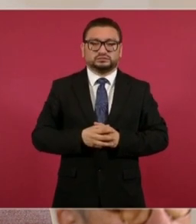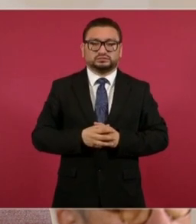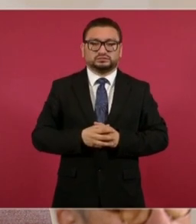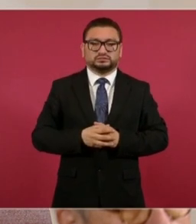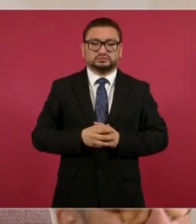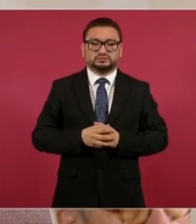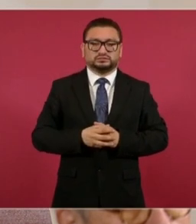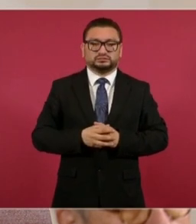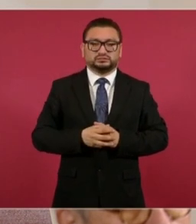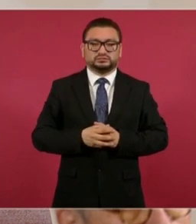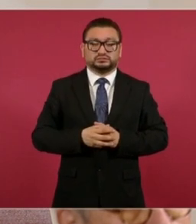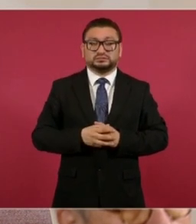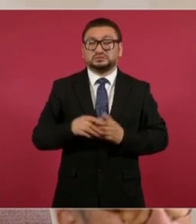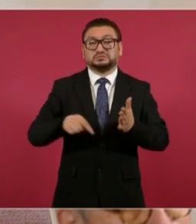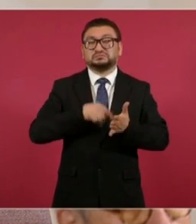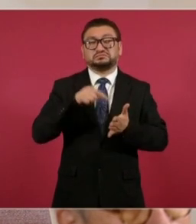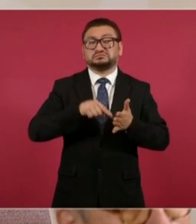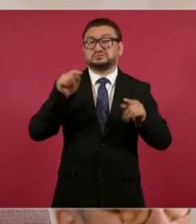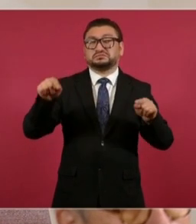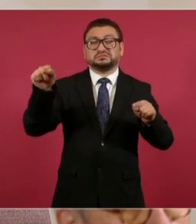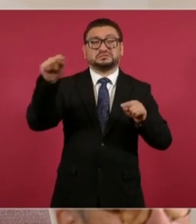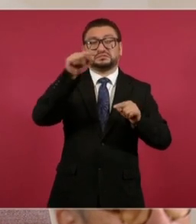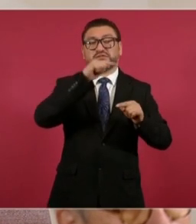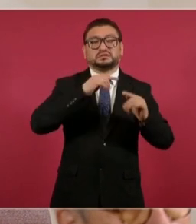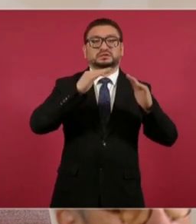Cozumel en todas